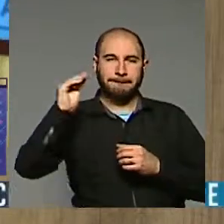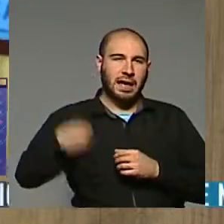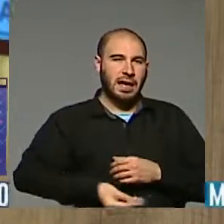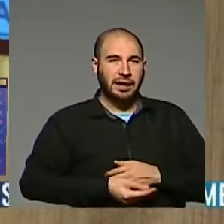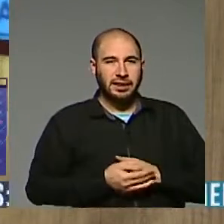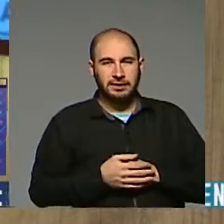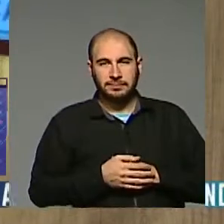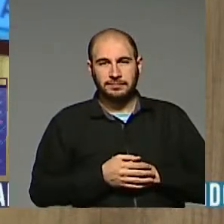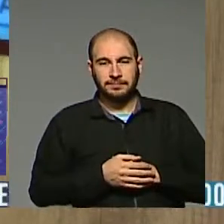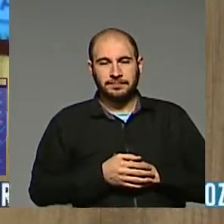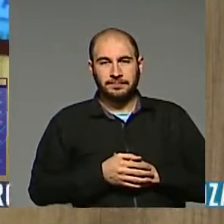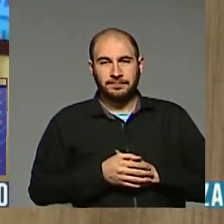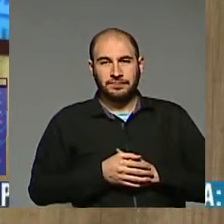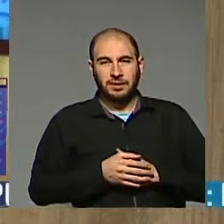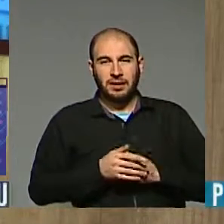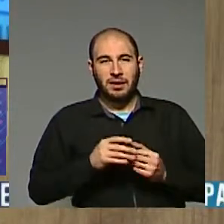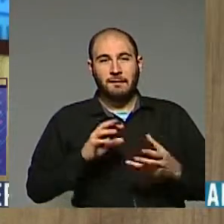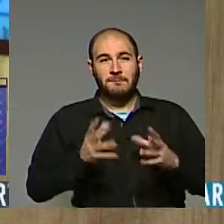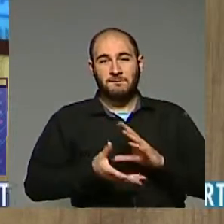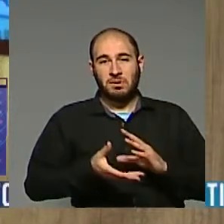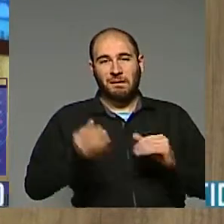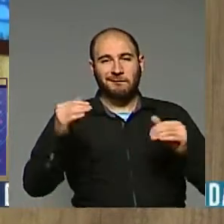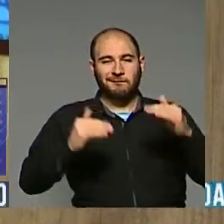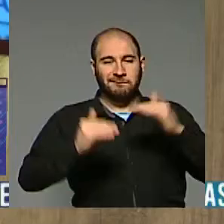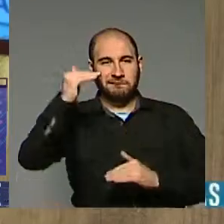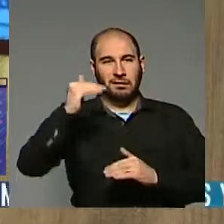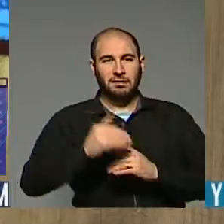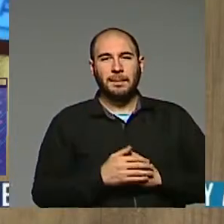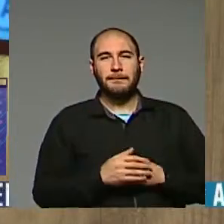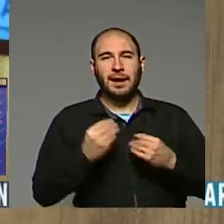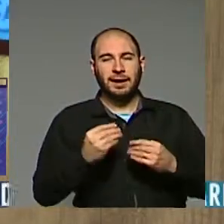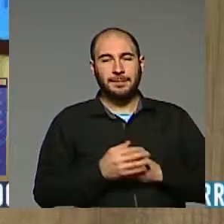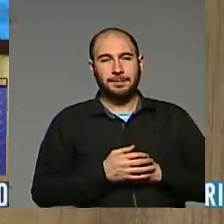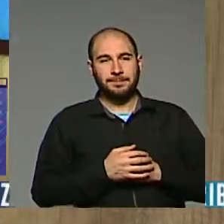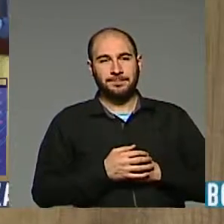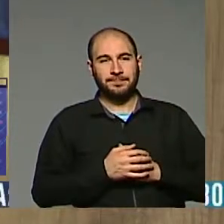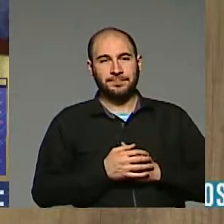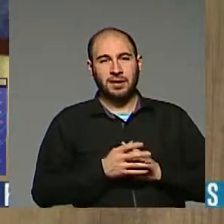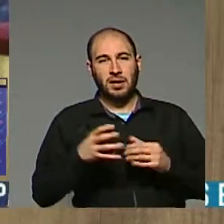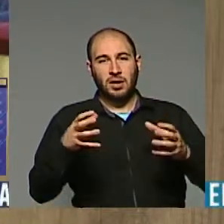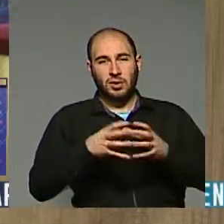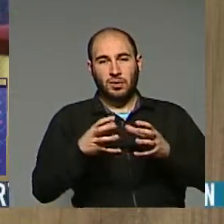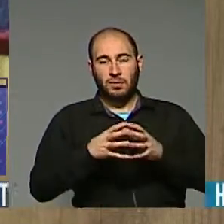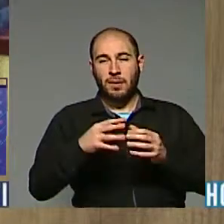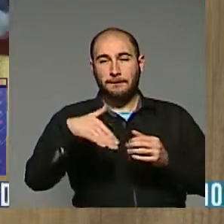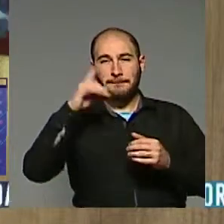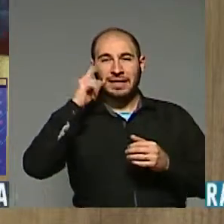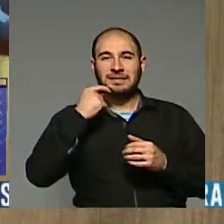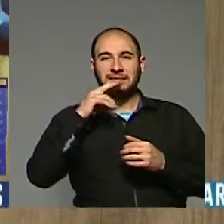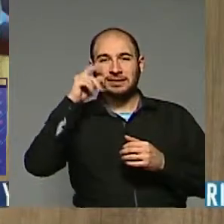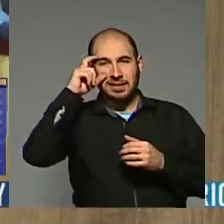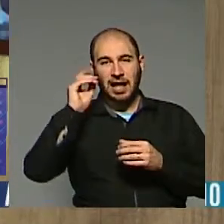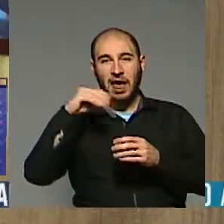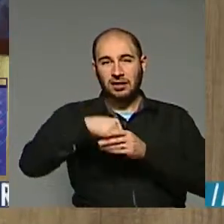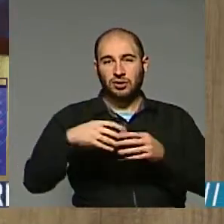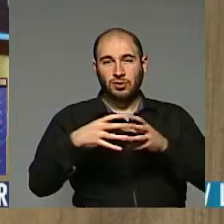los ubican de alguna manera en desventaja, sobre todo para la parte de Ramón Mestre, que era parte